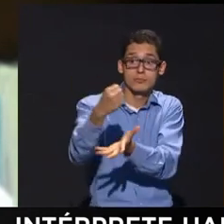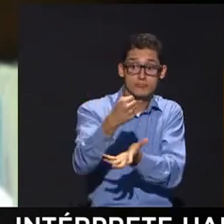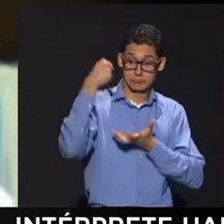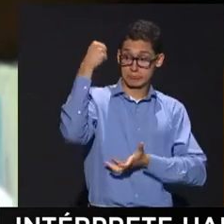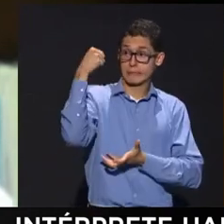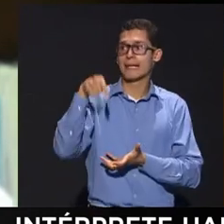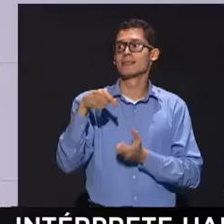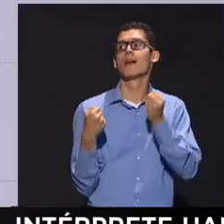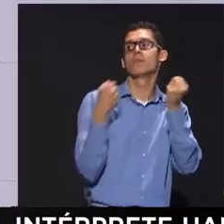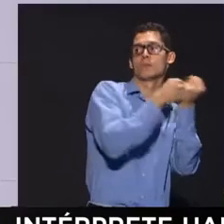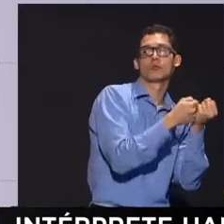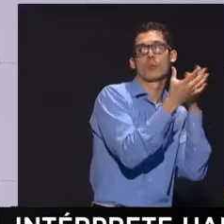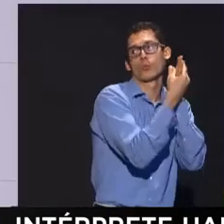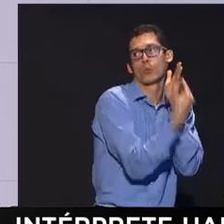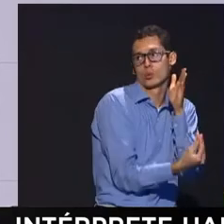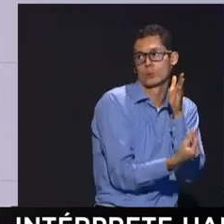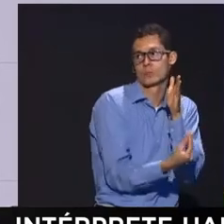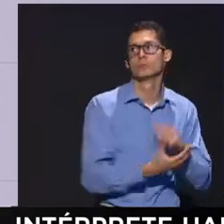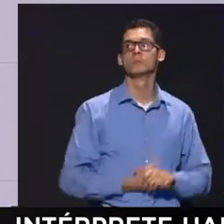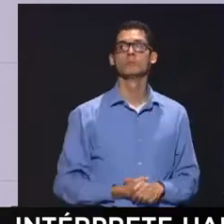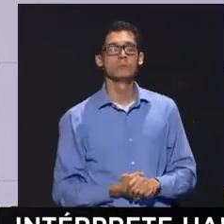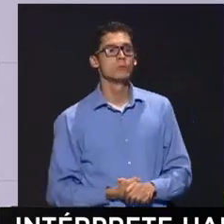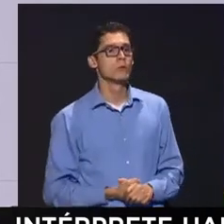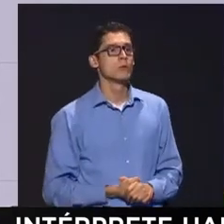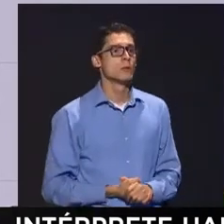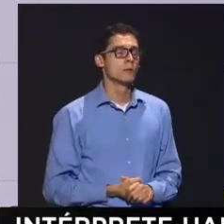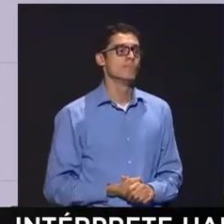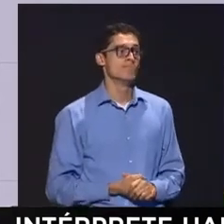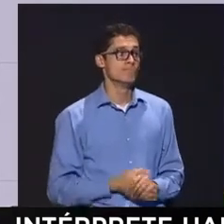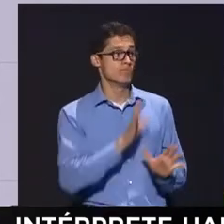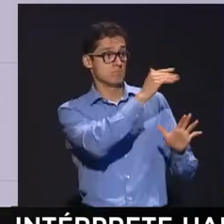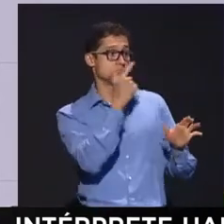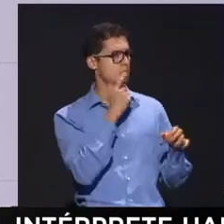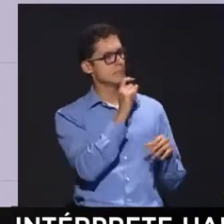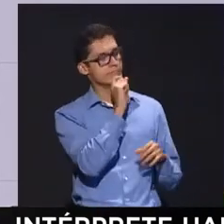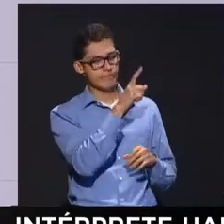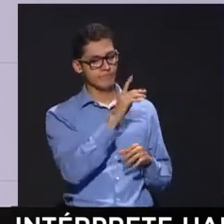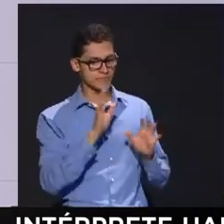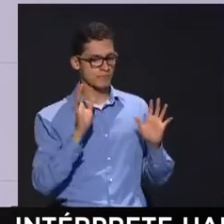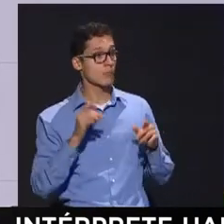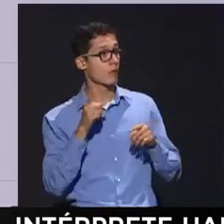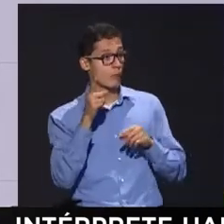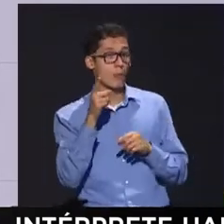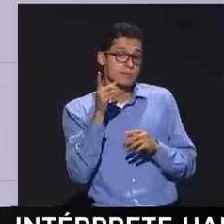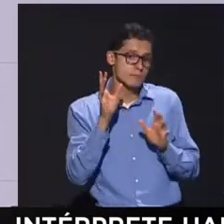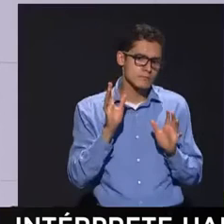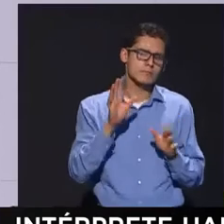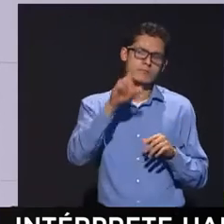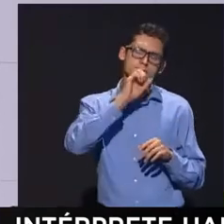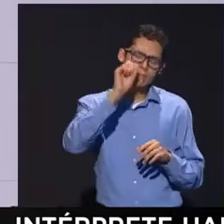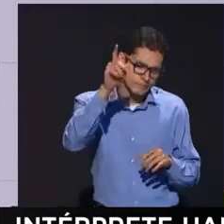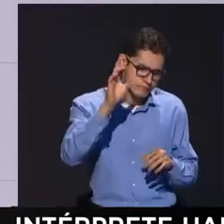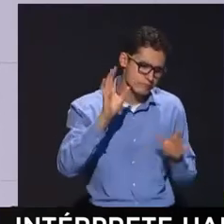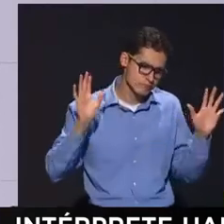bajos. Bueno, Didier, aprovechando que estamos con ustedes, qué rico poder decirle que nos brinde